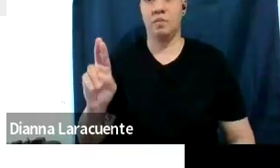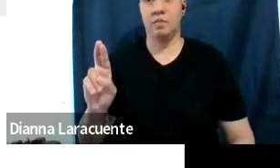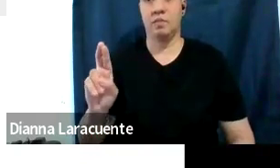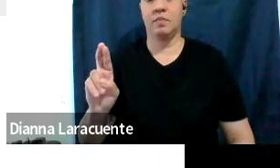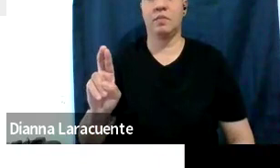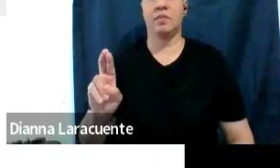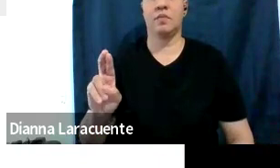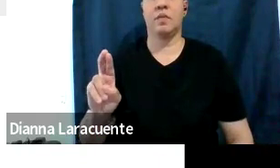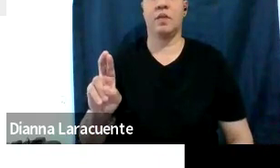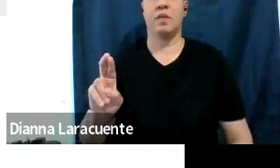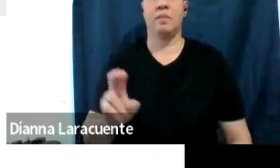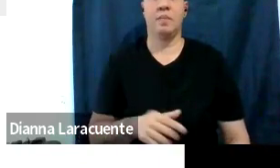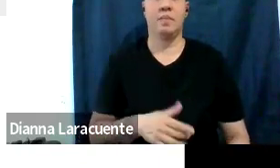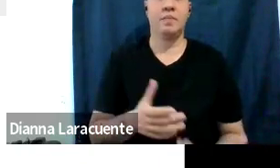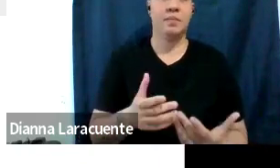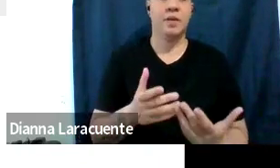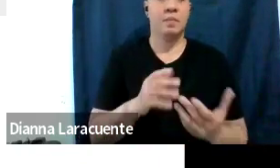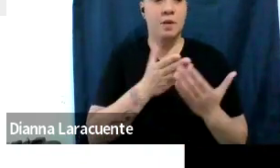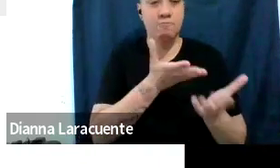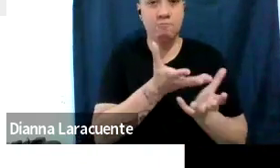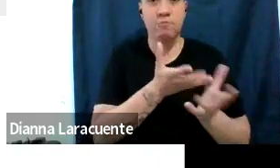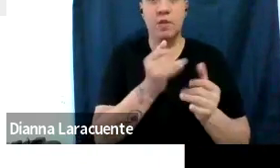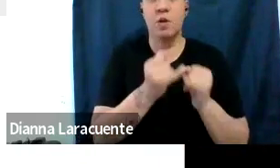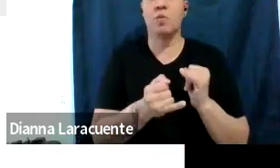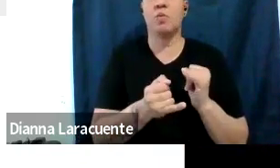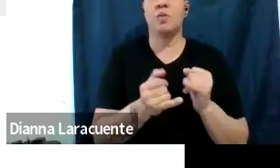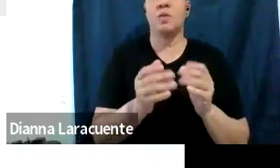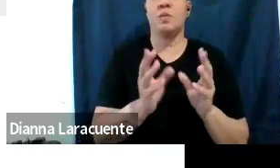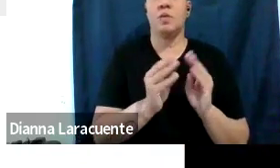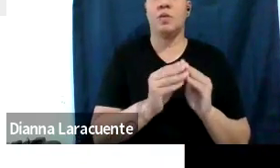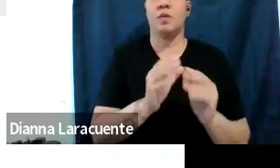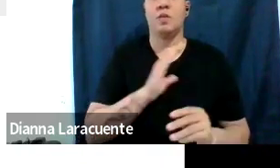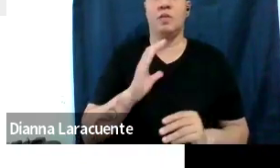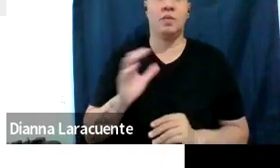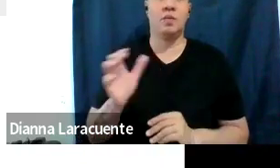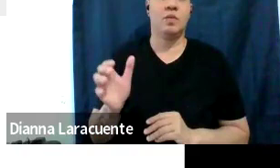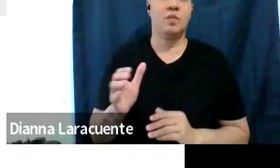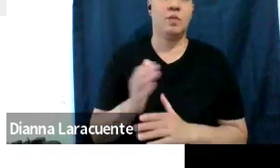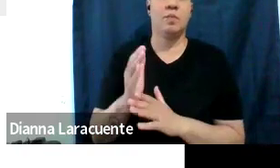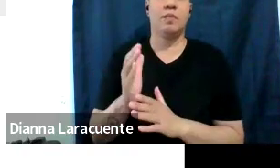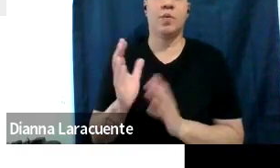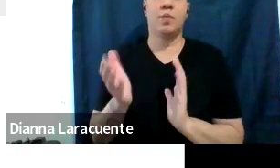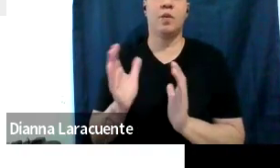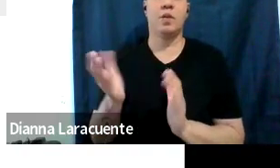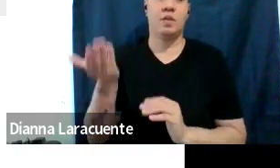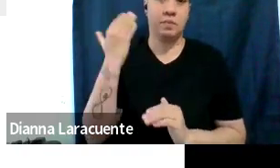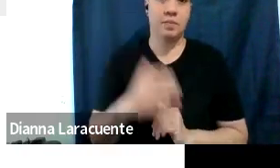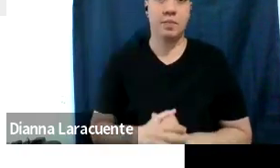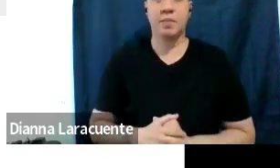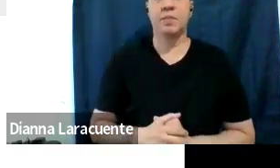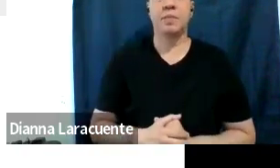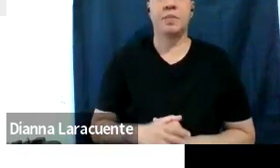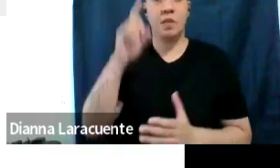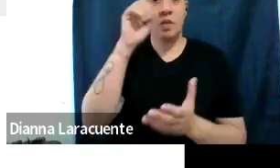han sido más íntimas durante las últimas sesiones del Congreso que en ninguna otra ocasión en el pasado. Creo que ello